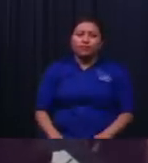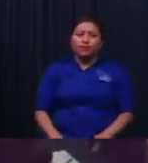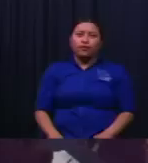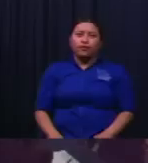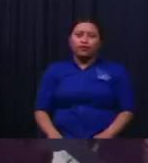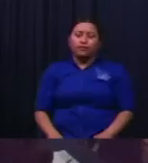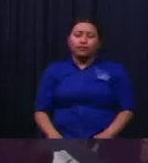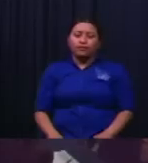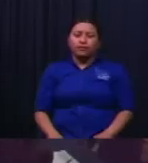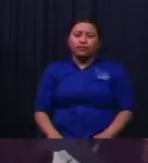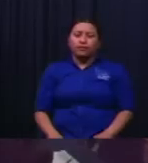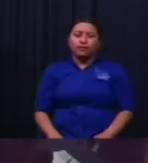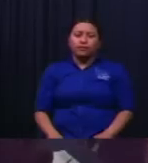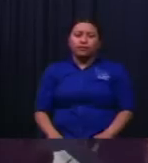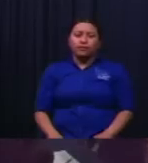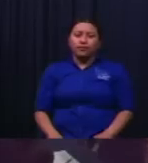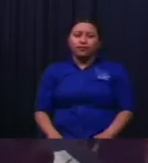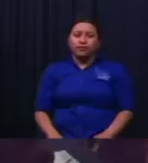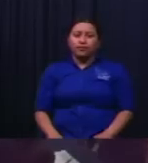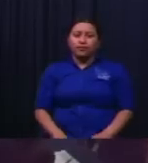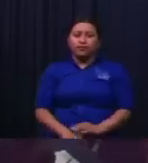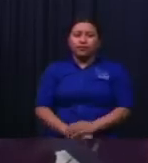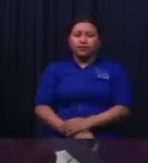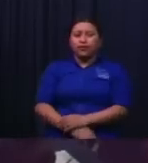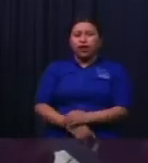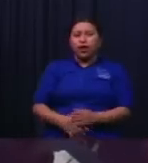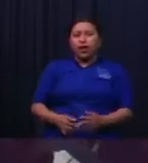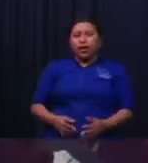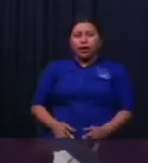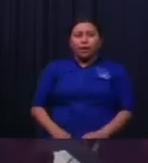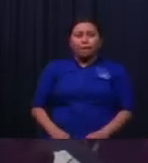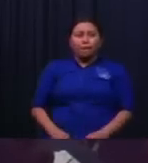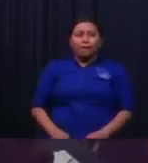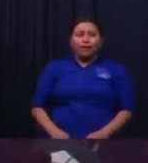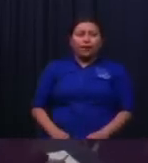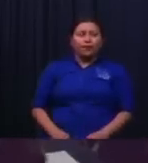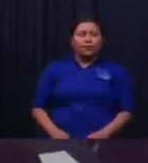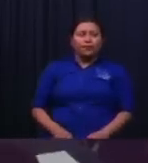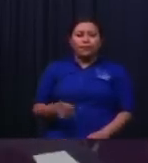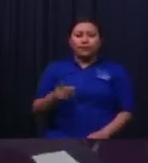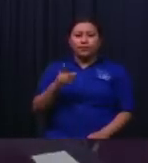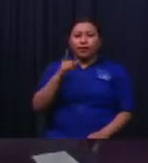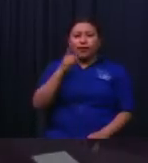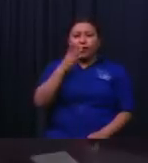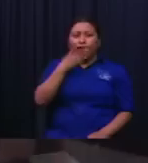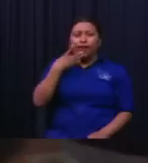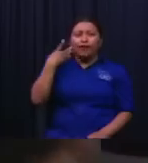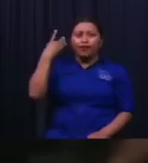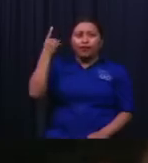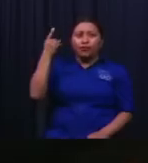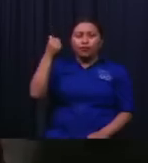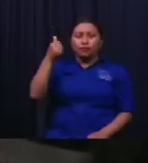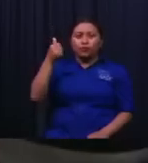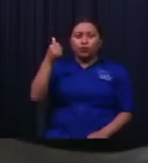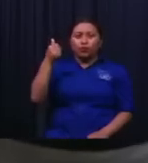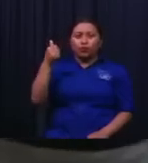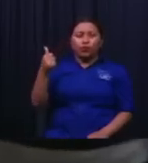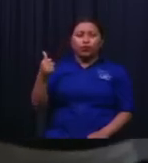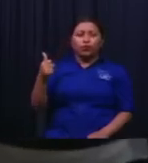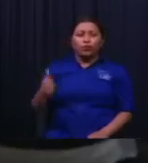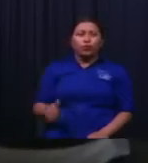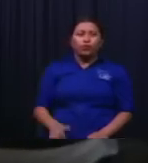Tal vez muchos han sido indiferentes. Pase adelante, hermano. Que el Señor los bendiga. Dios es bueno. Dios es bueno.